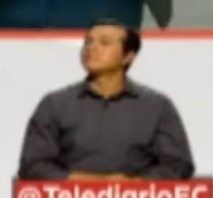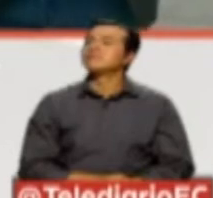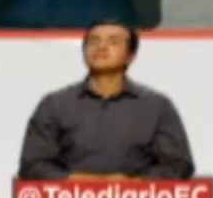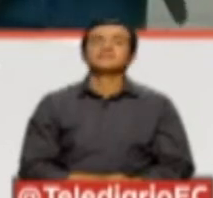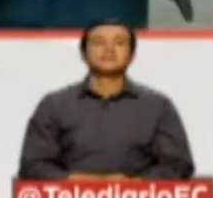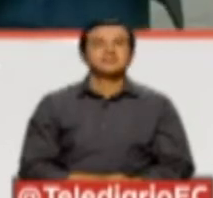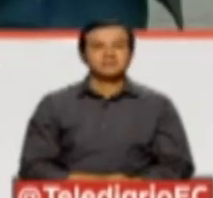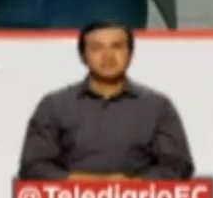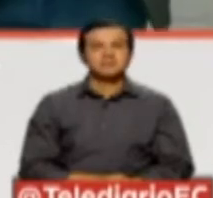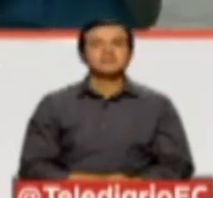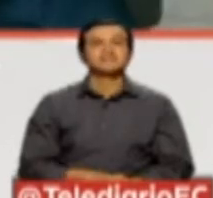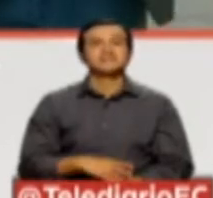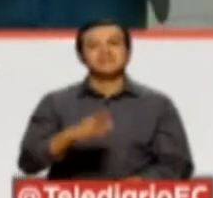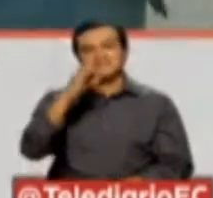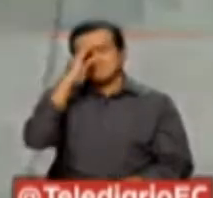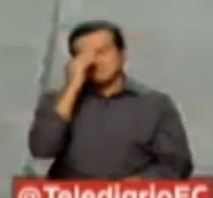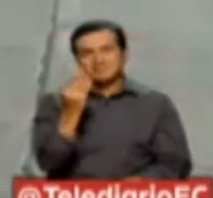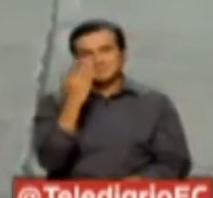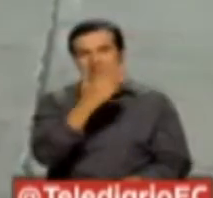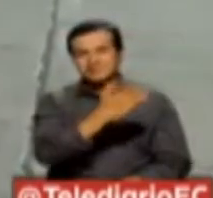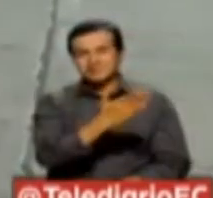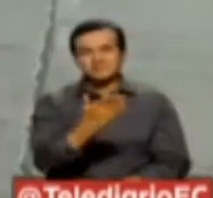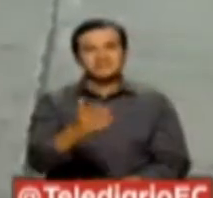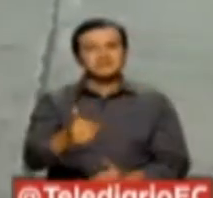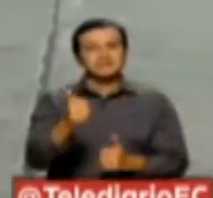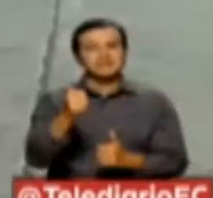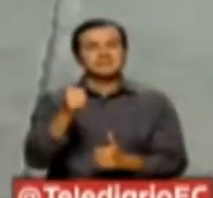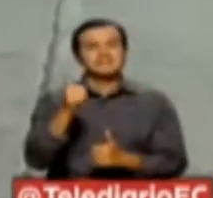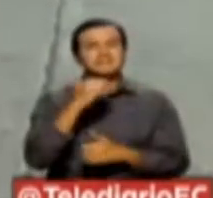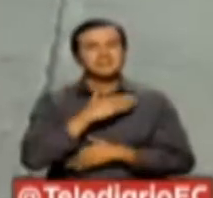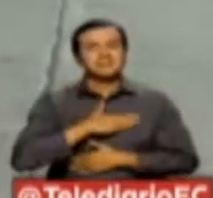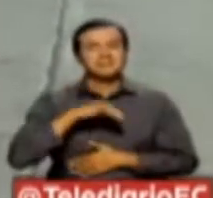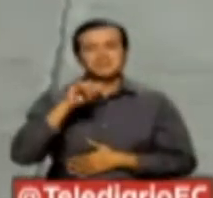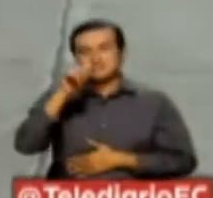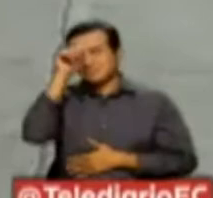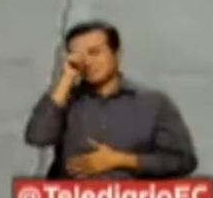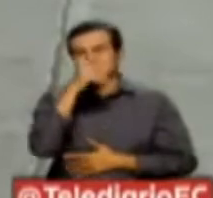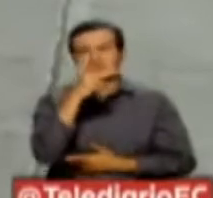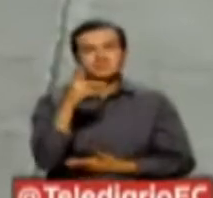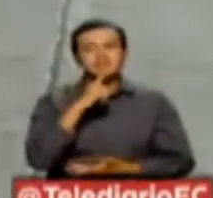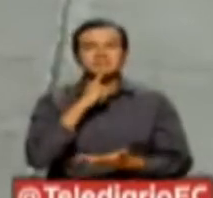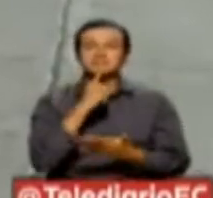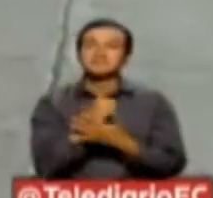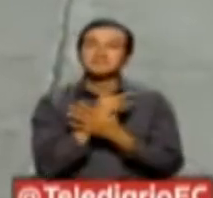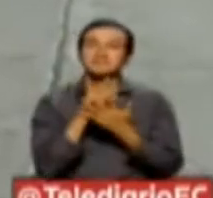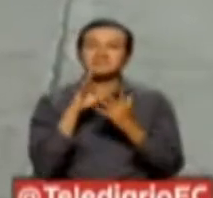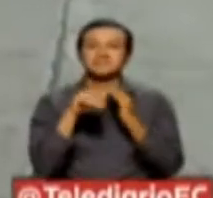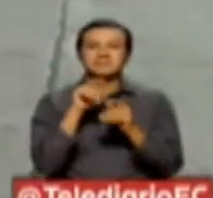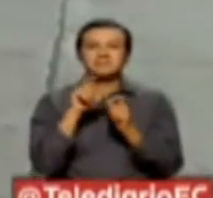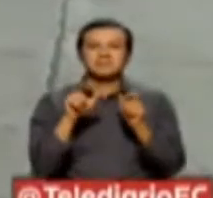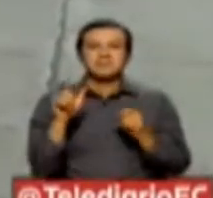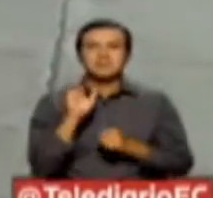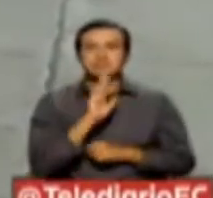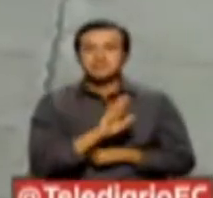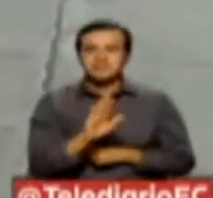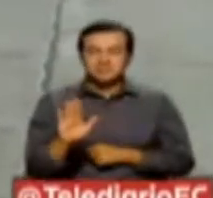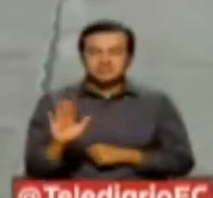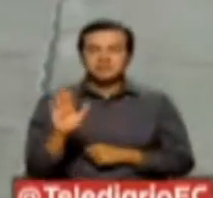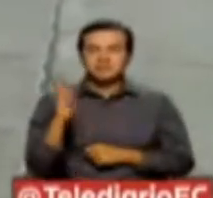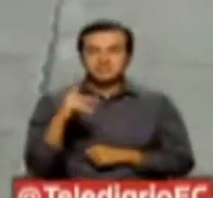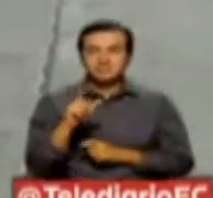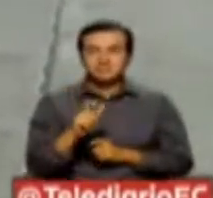Mis queridas Sofi, Diana, muy buenos días para ustedes y un excelente fin de semana, compañeras, un excelente fin de semana para todos los compañeros que